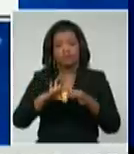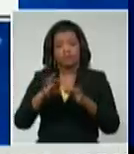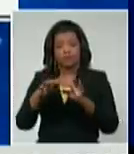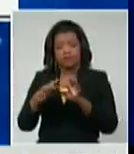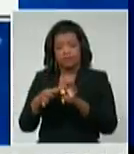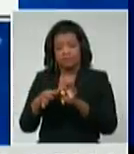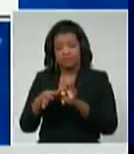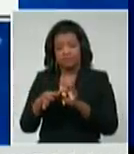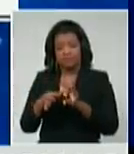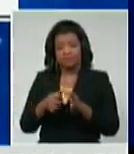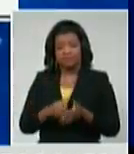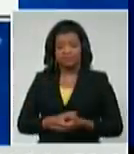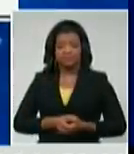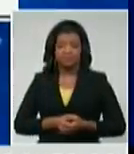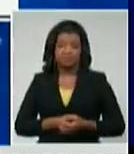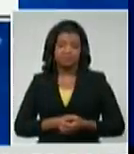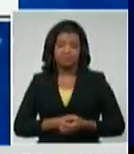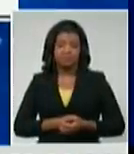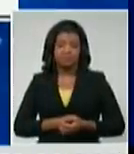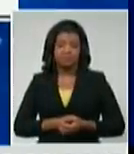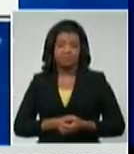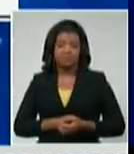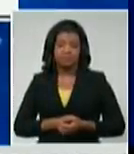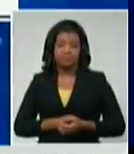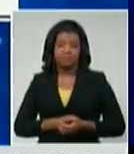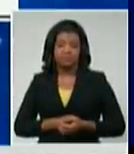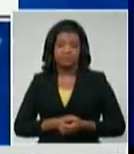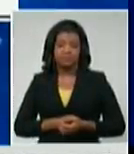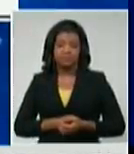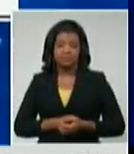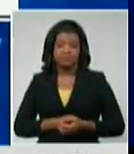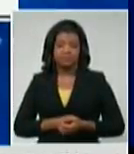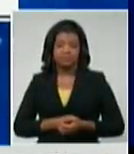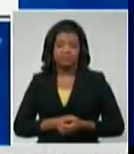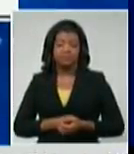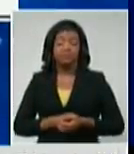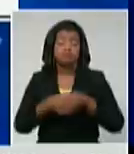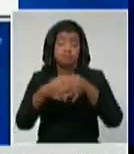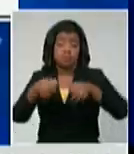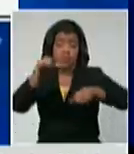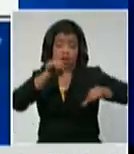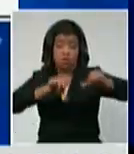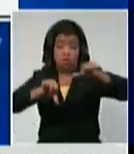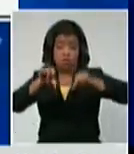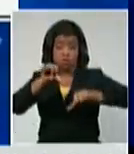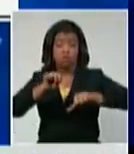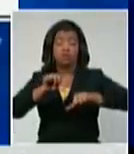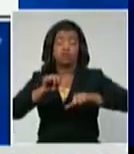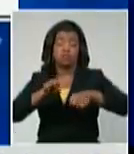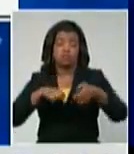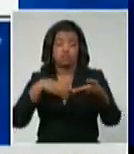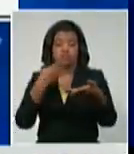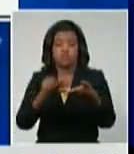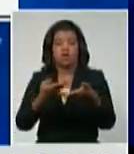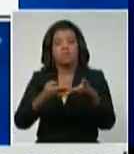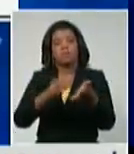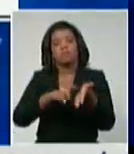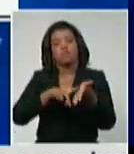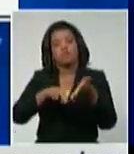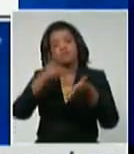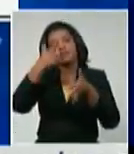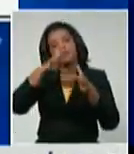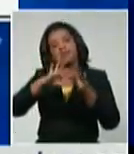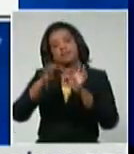en el municipio de Mariel y que permite procesar todo lo de Artemisa, toda la zona